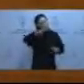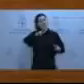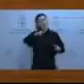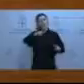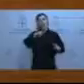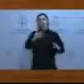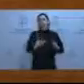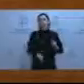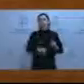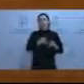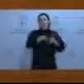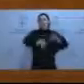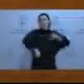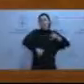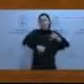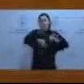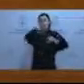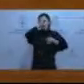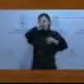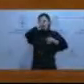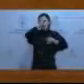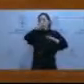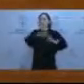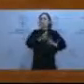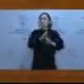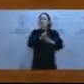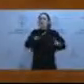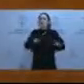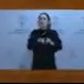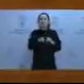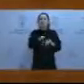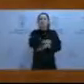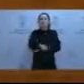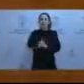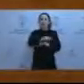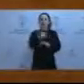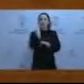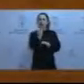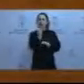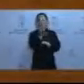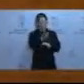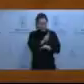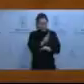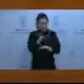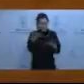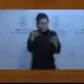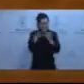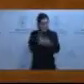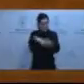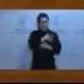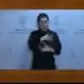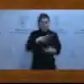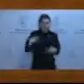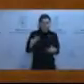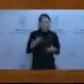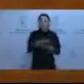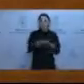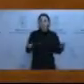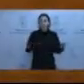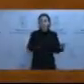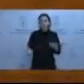equivocados estaban. Lo peor no es que se engañen entre ellos, lo peor es que pretendan engañarnos a los